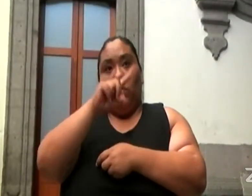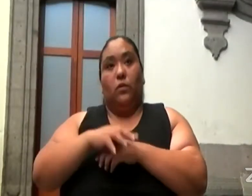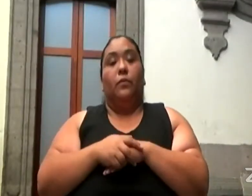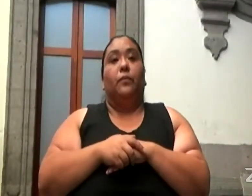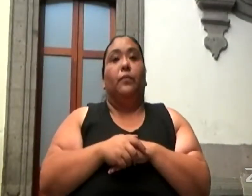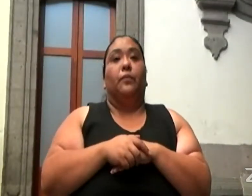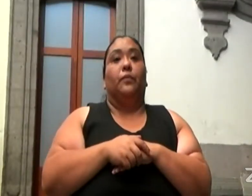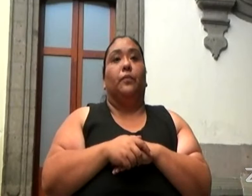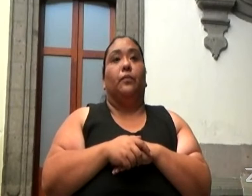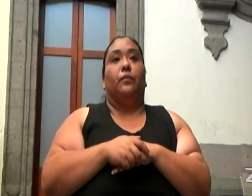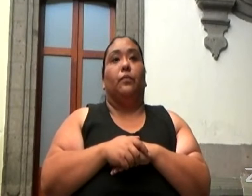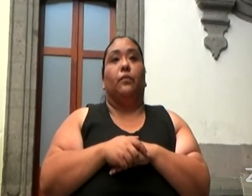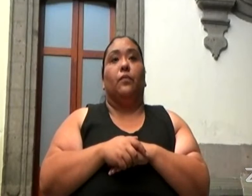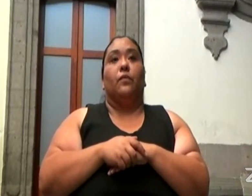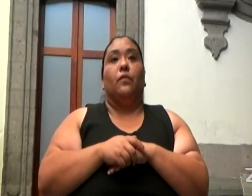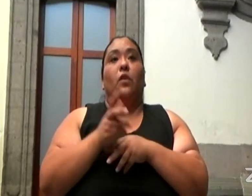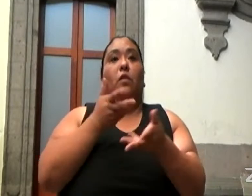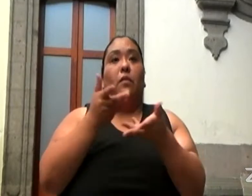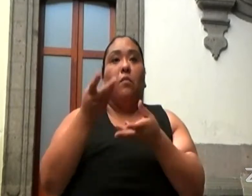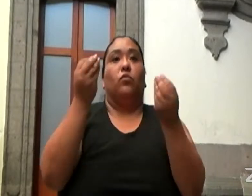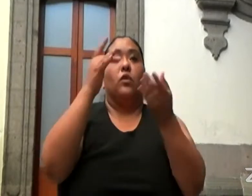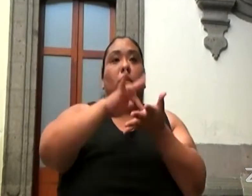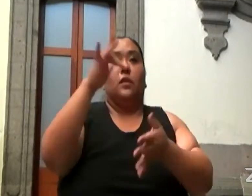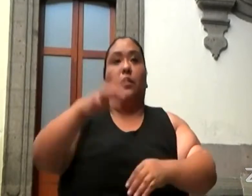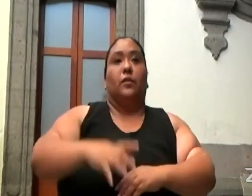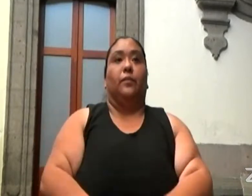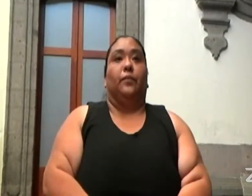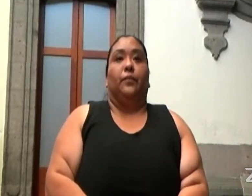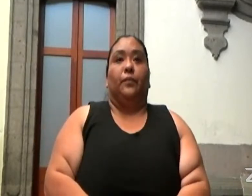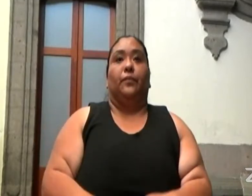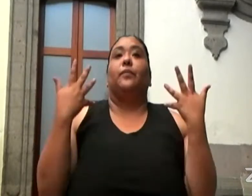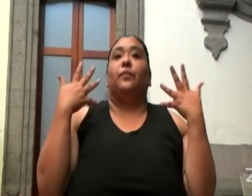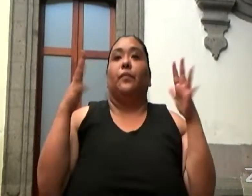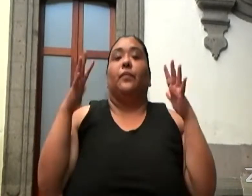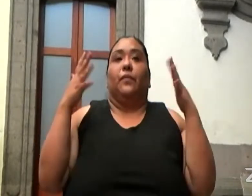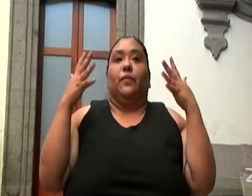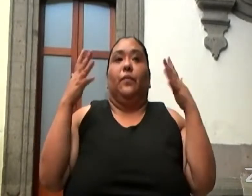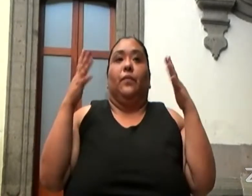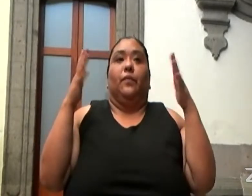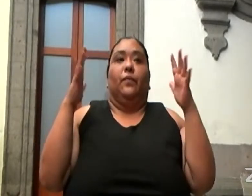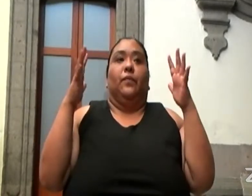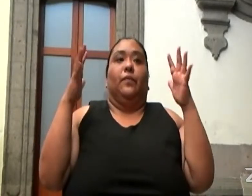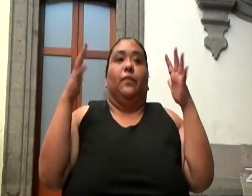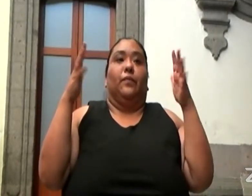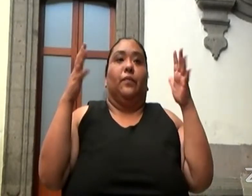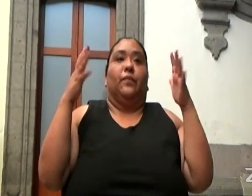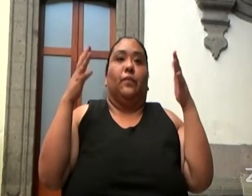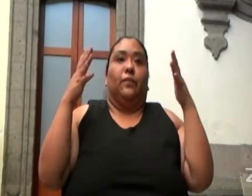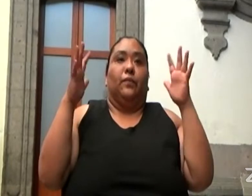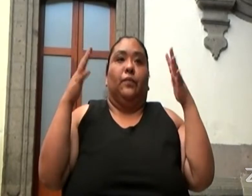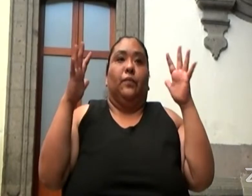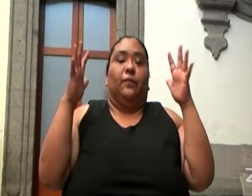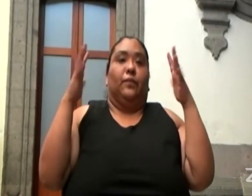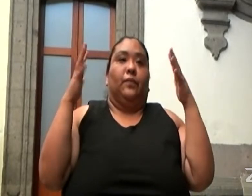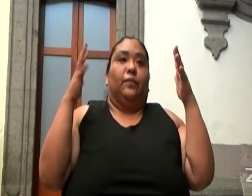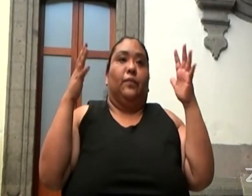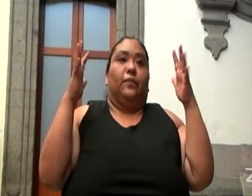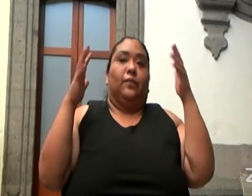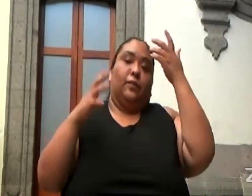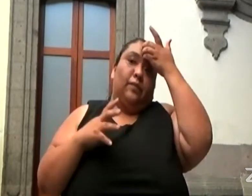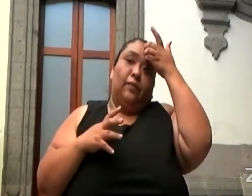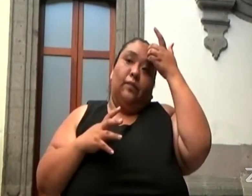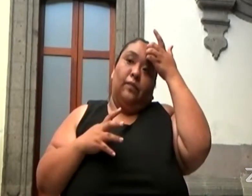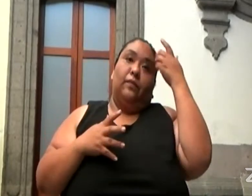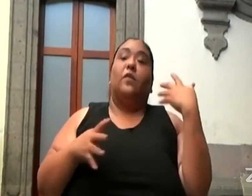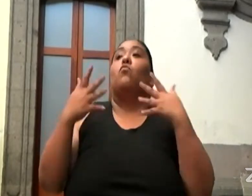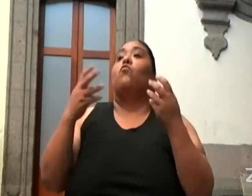o intervención. Muchas gracias. Bravo. Demos un fuerte aplauso a la asesora en género de la